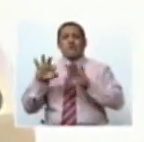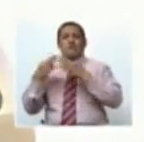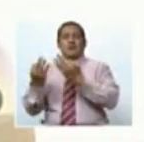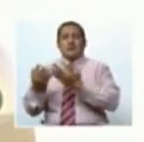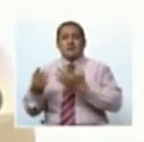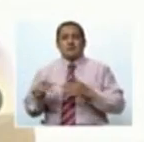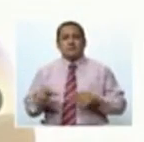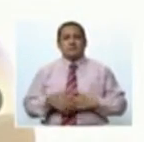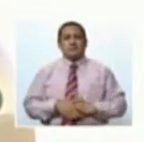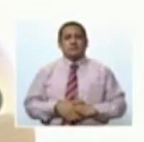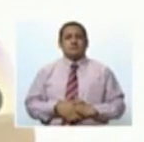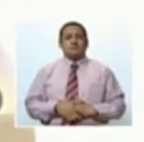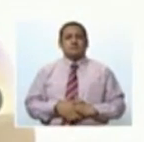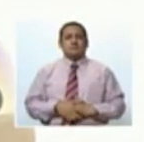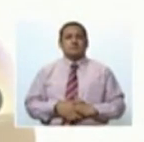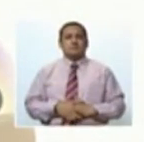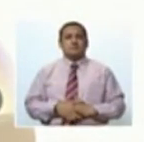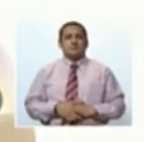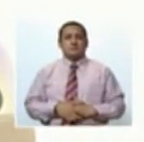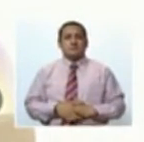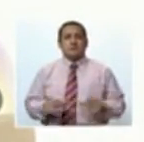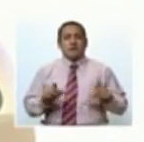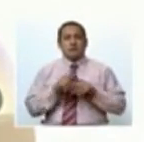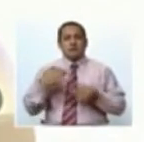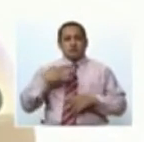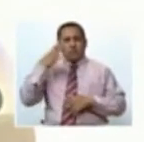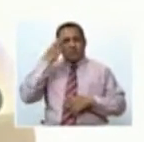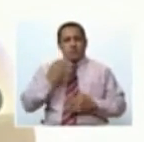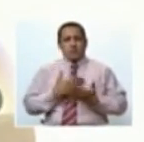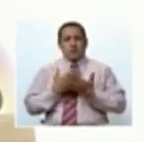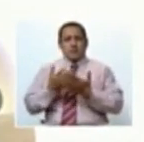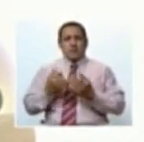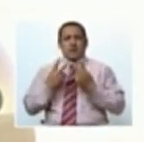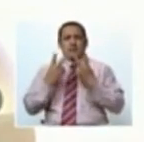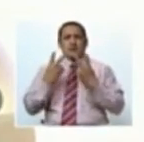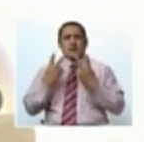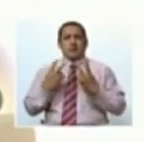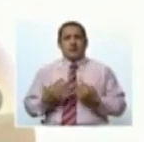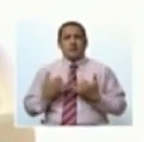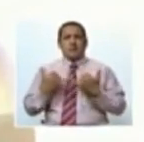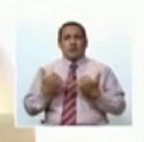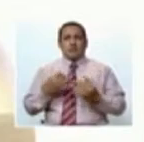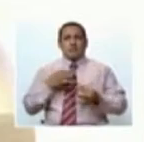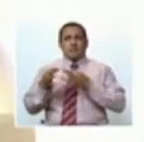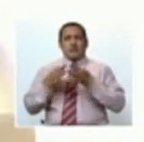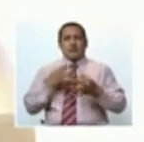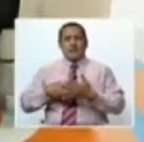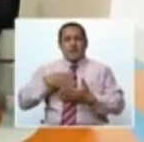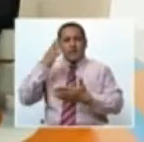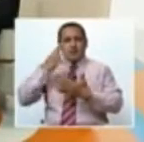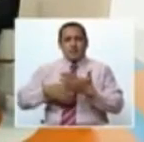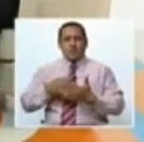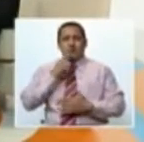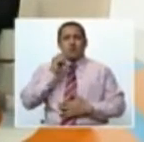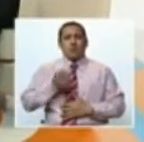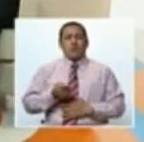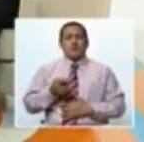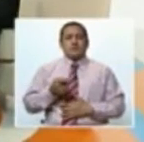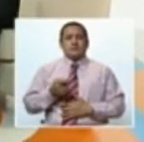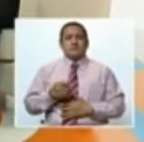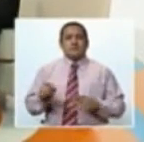formado otra familia, ¿no? Entonces, creo que ese es el contexto en el cual evalúan los